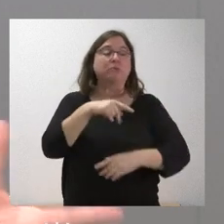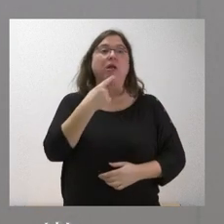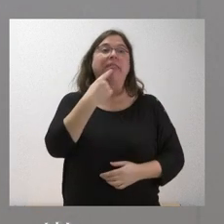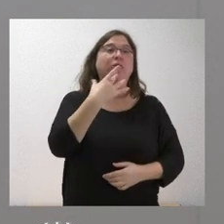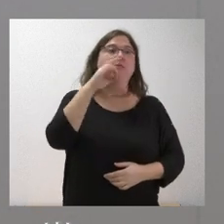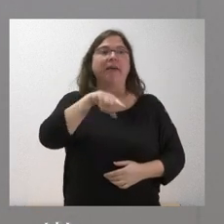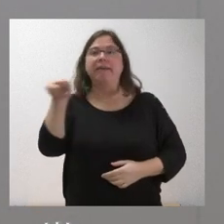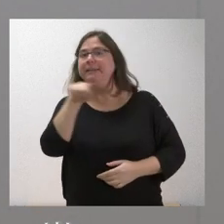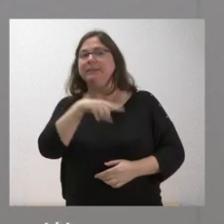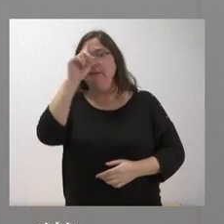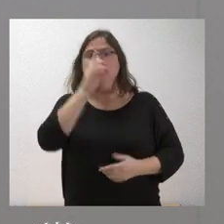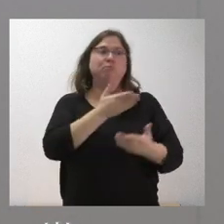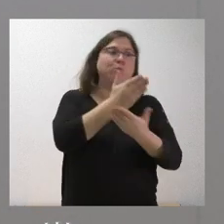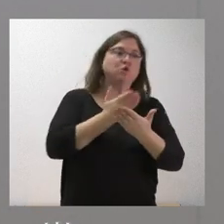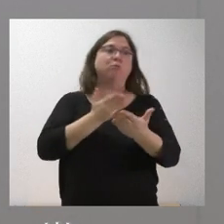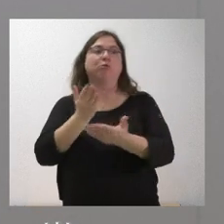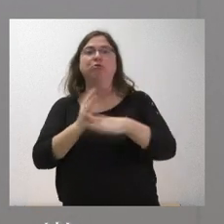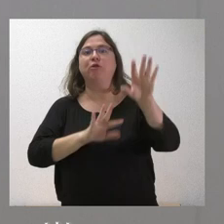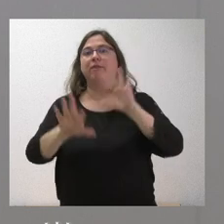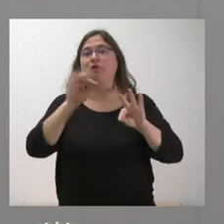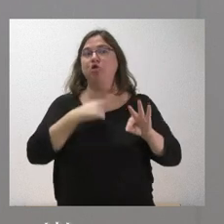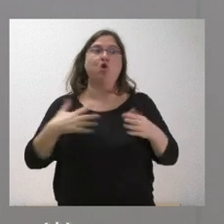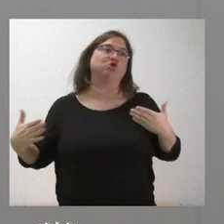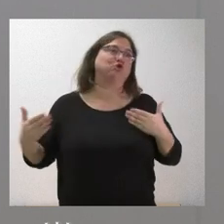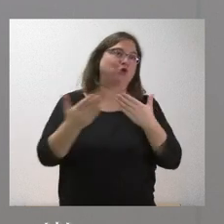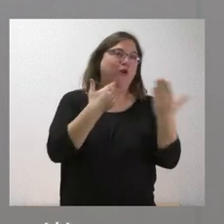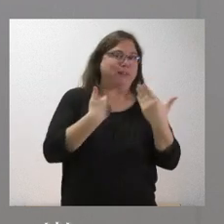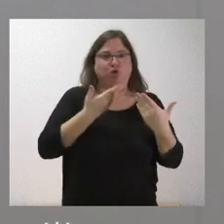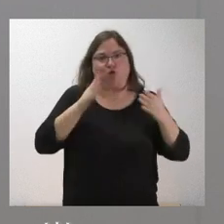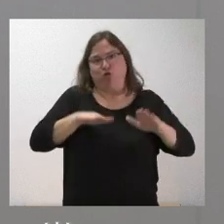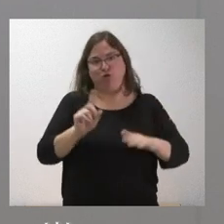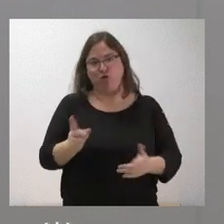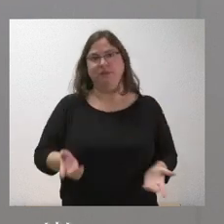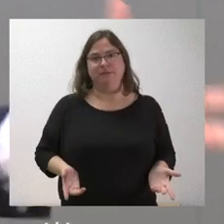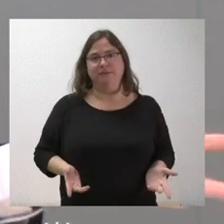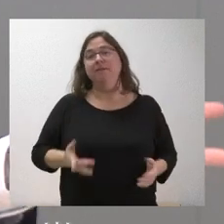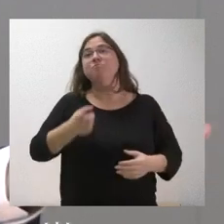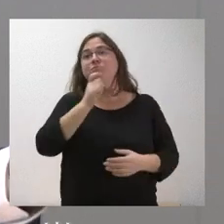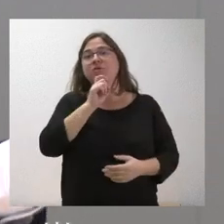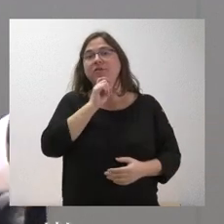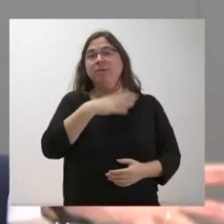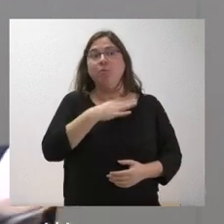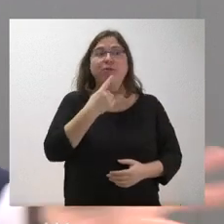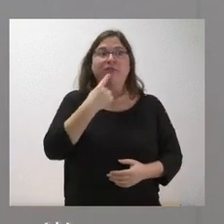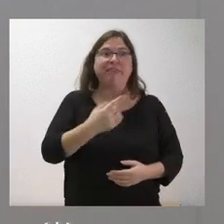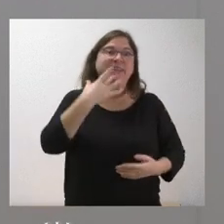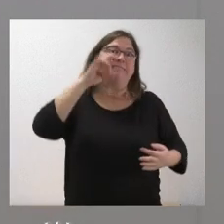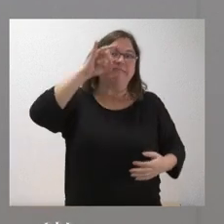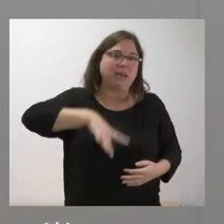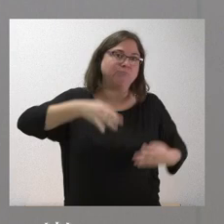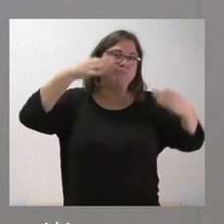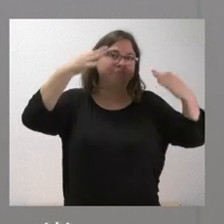propuso otro al final qué se decidió por tanto yo es que que difícilmente puedo saber exactamente